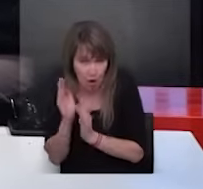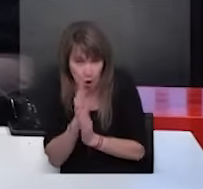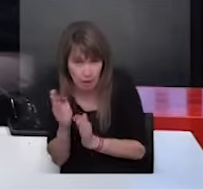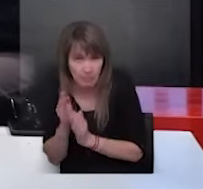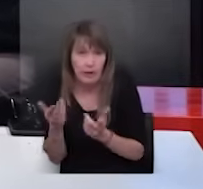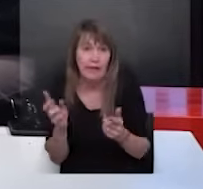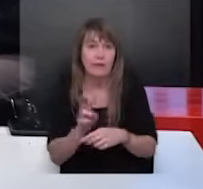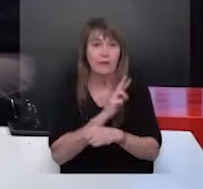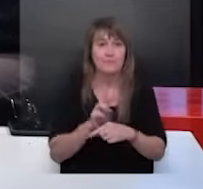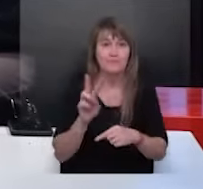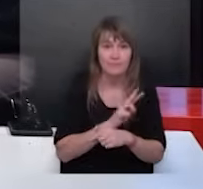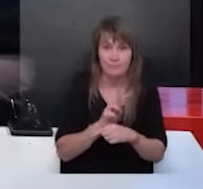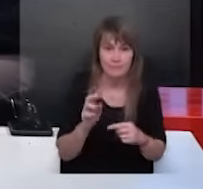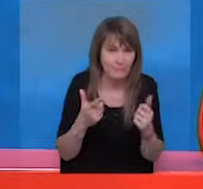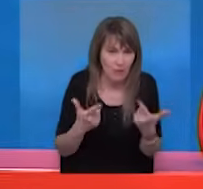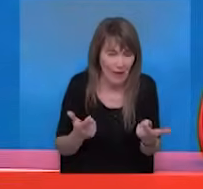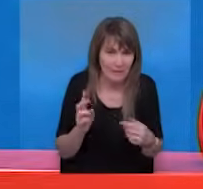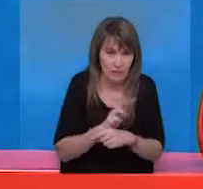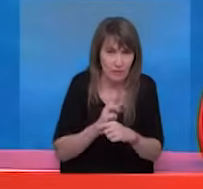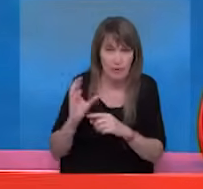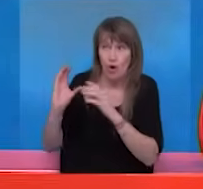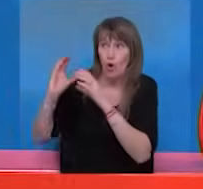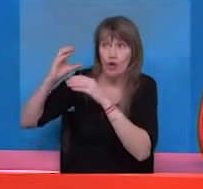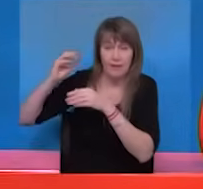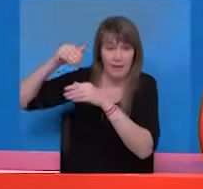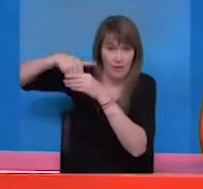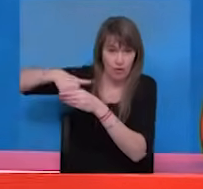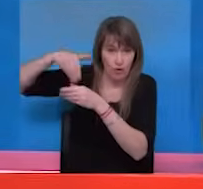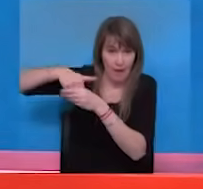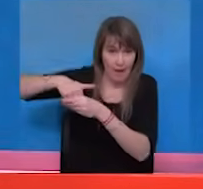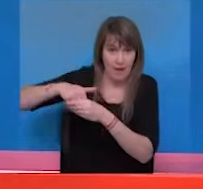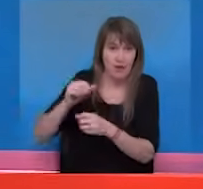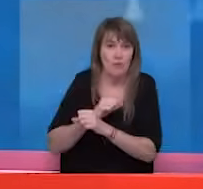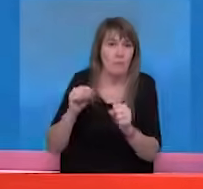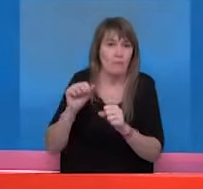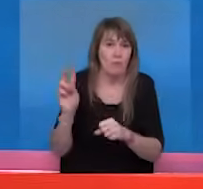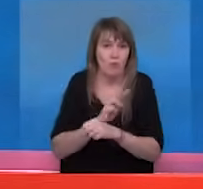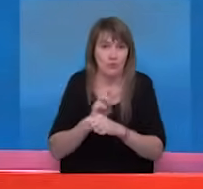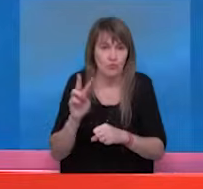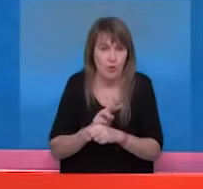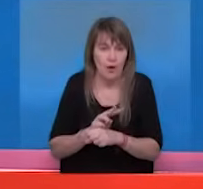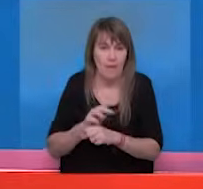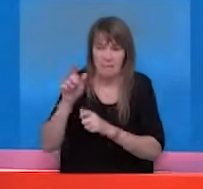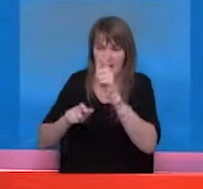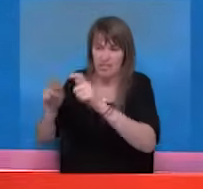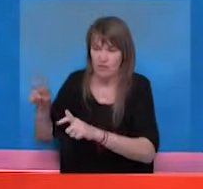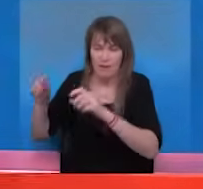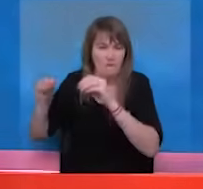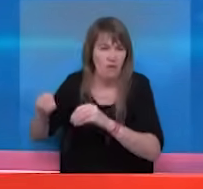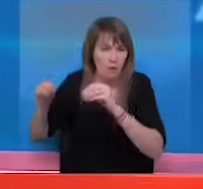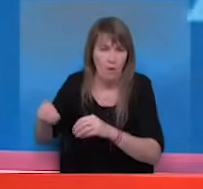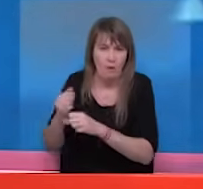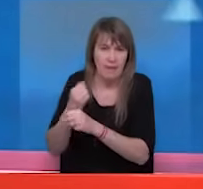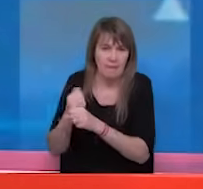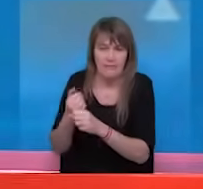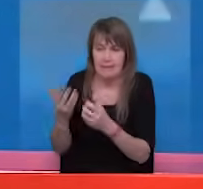esto como nadie puede controlar porque la corte electoral tal como está Hoy no lo puede hacer porque no tiene personal no tiene las